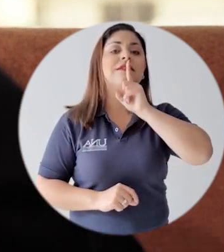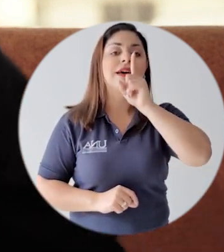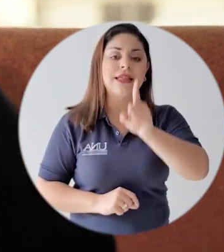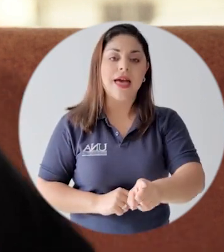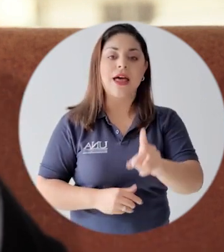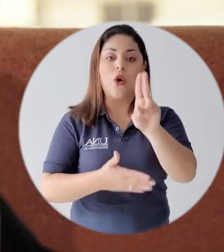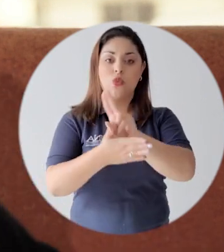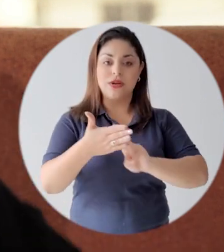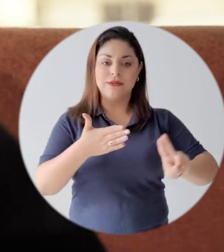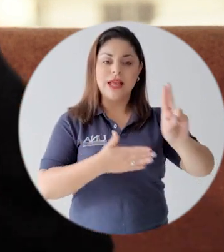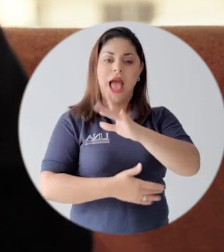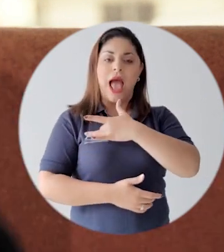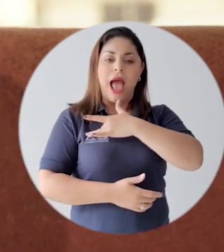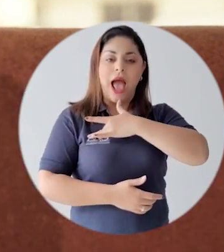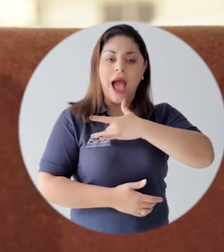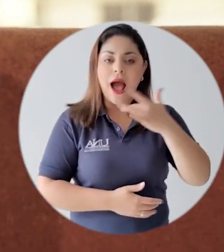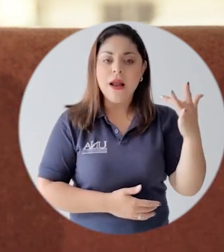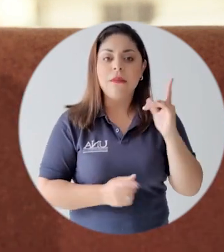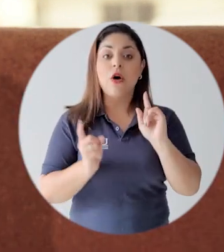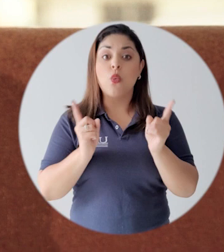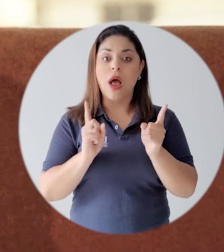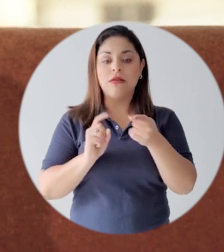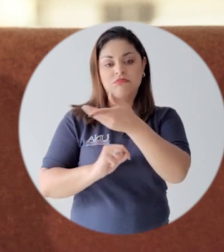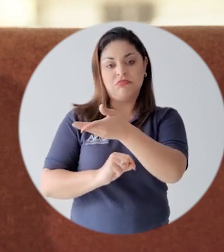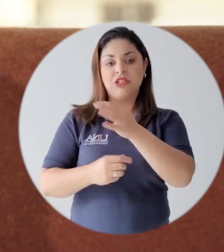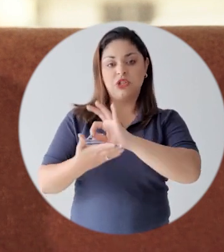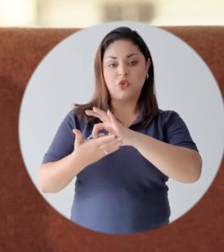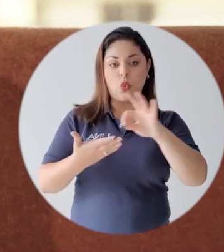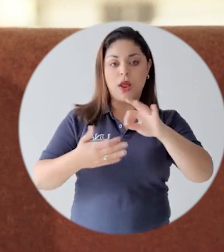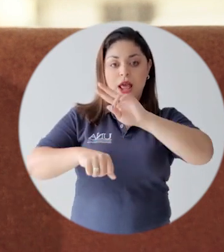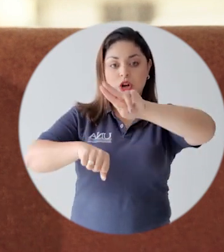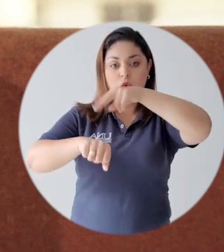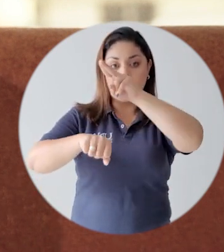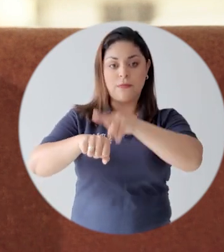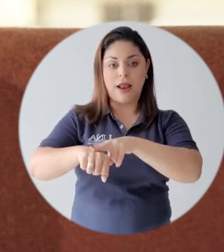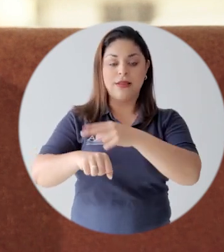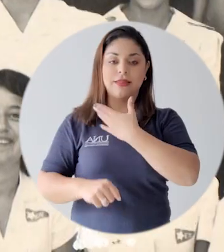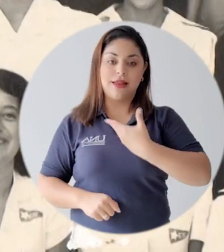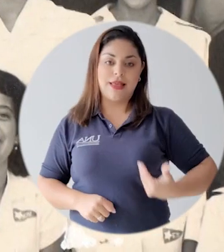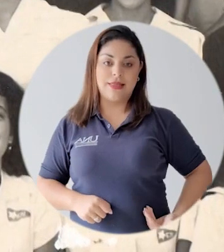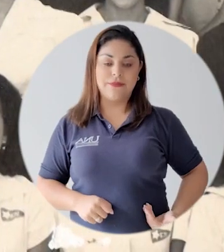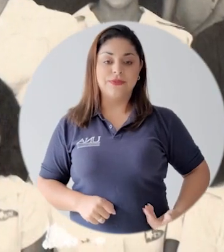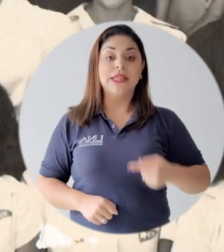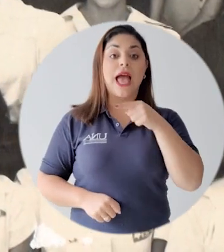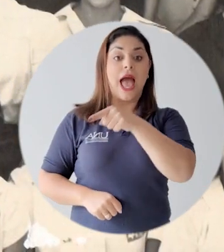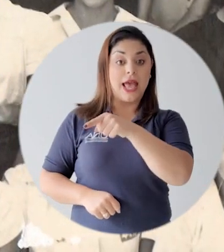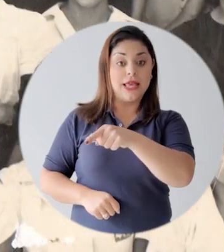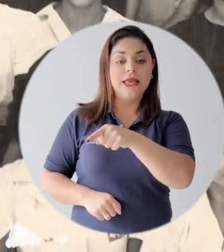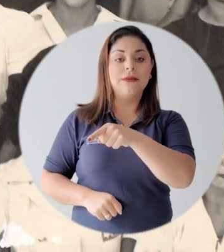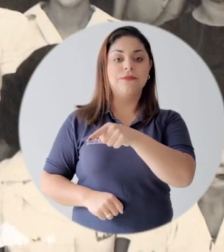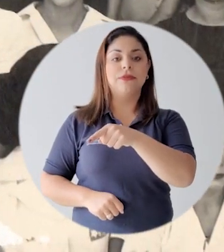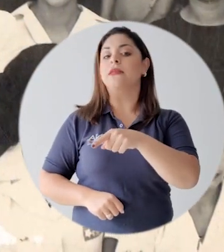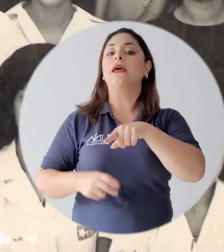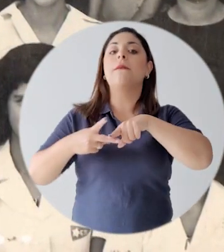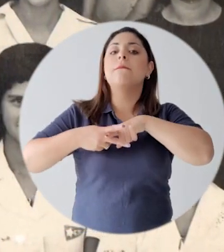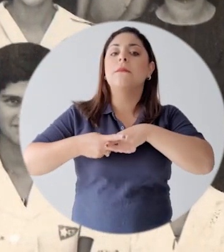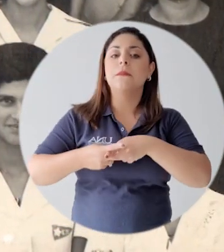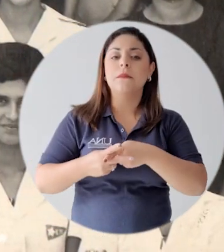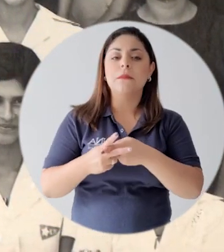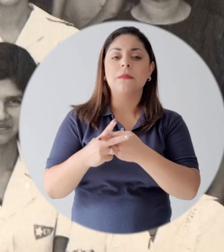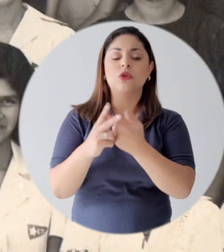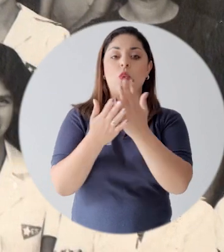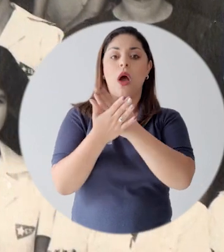verdadera universidad, nuestra alma mater fue la Escuela Normal de Heredia. Aquí ejercieron